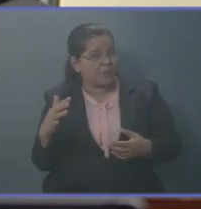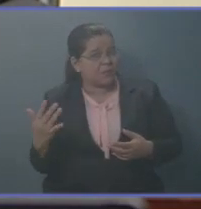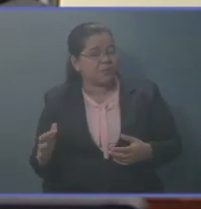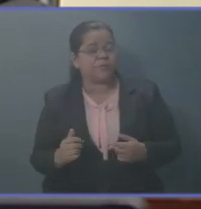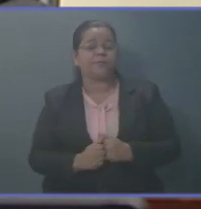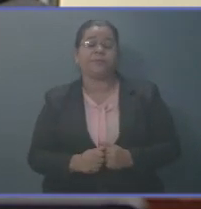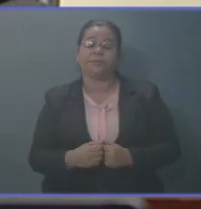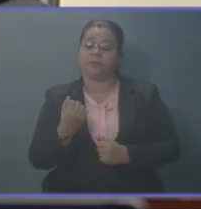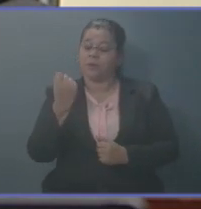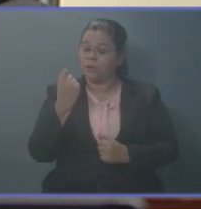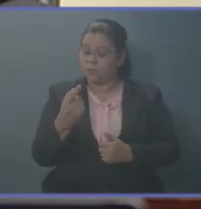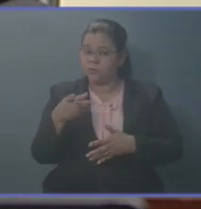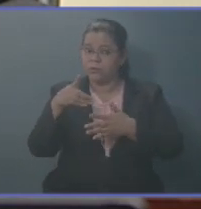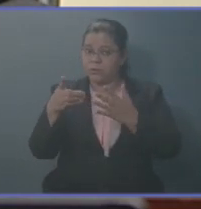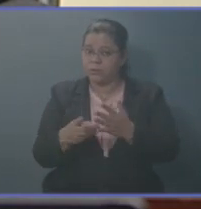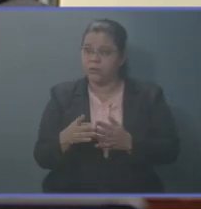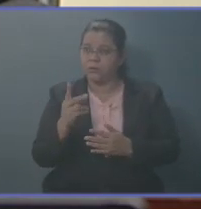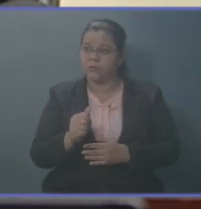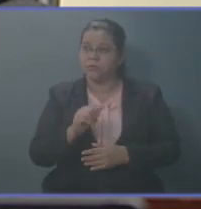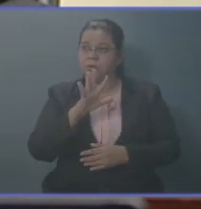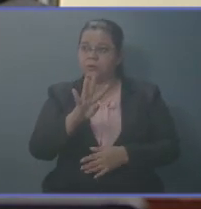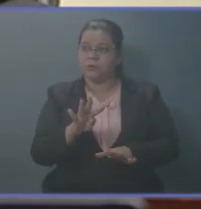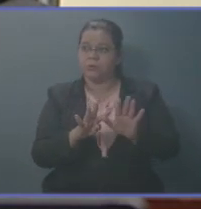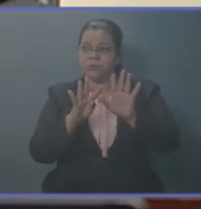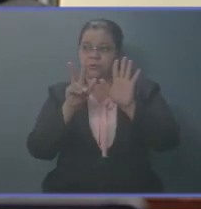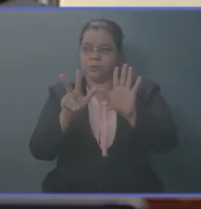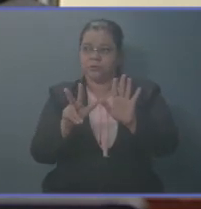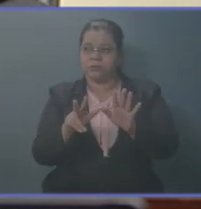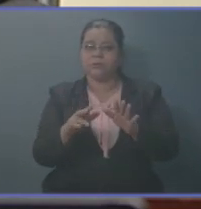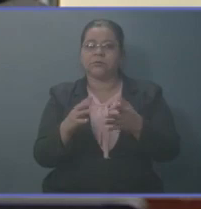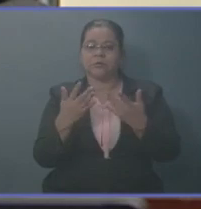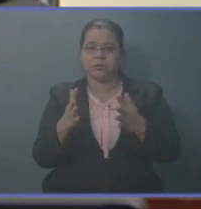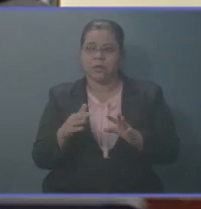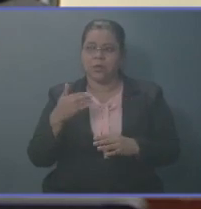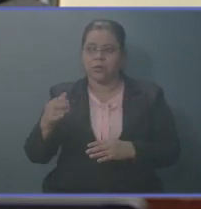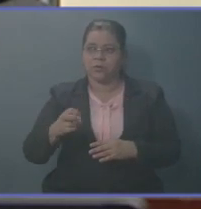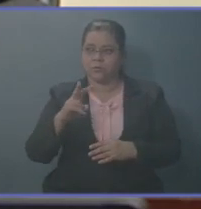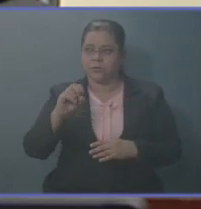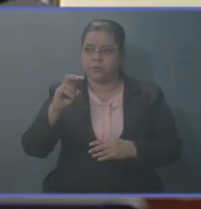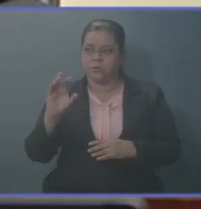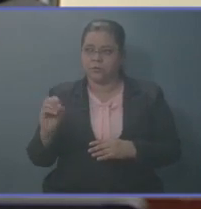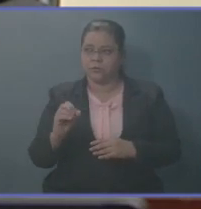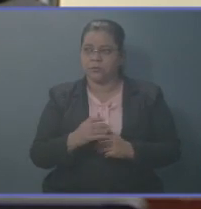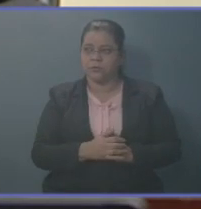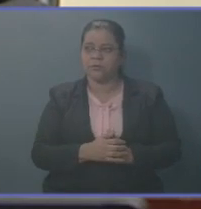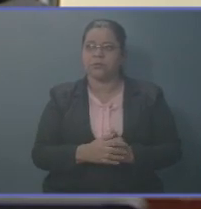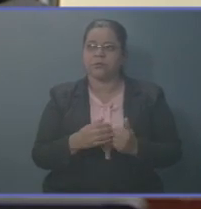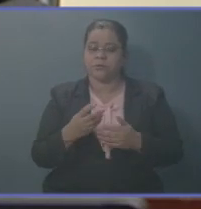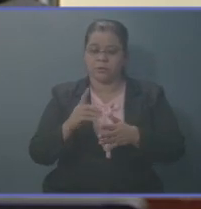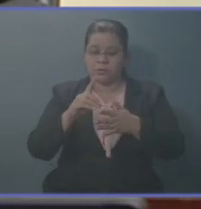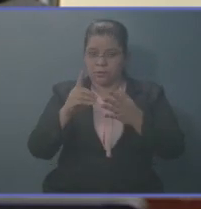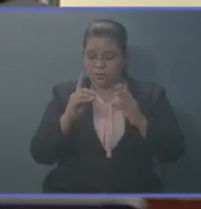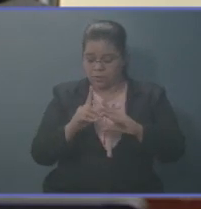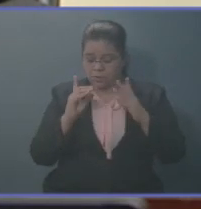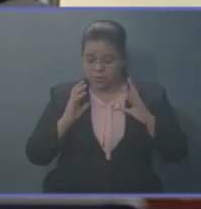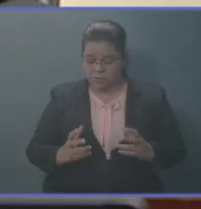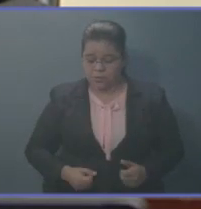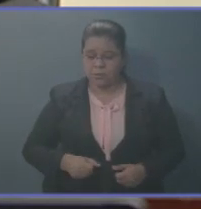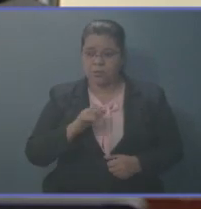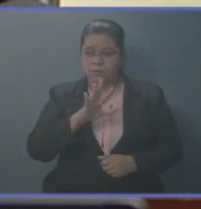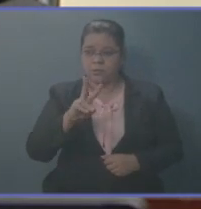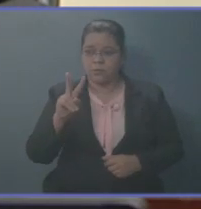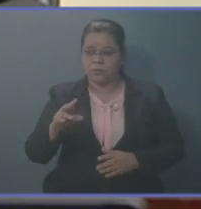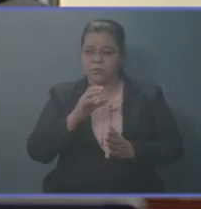que mediante decreto legislativo número 593 de fecha 14 de marzo de 2020, publicado en el Diario Oficial número 52, tomo